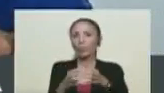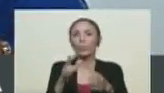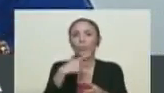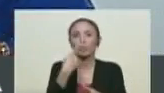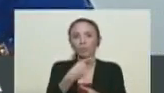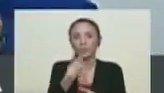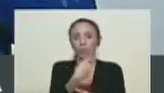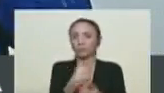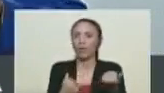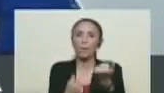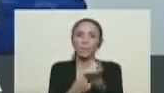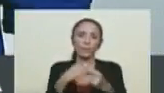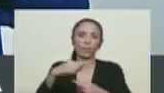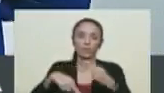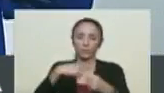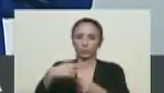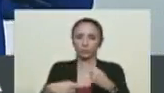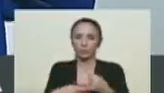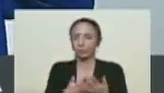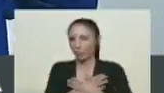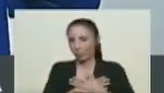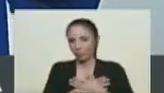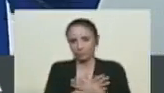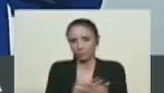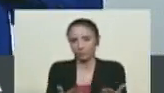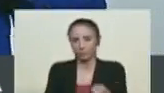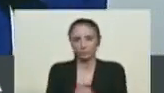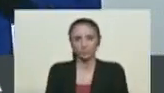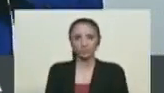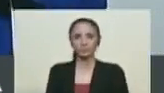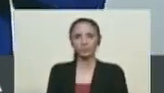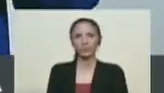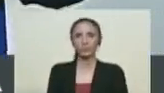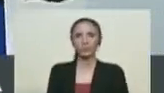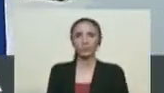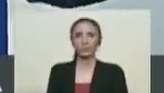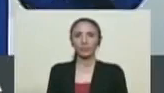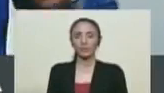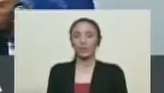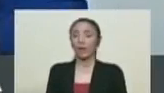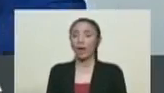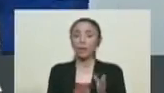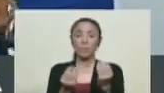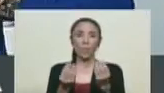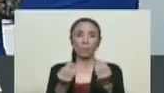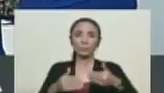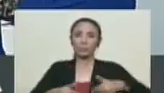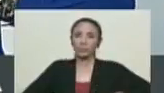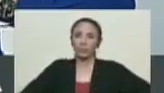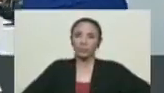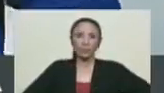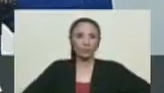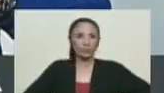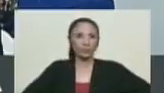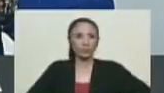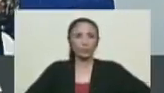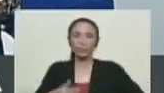respeto mucho, los aprecio, los admiro por el esfuerzo que hacen. Todo el Gran Polo Patriótico, los admiro, los